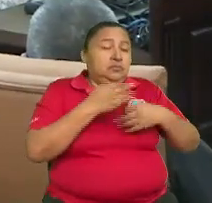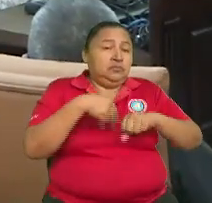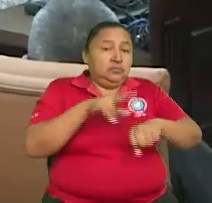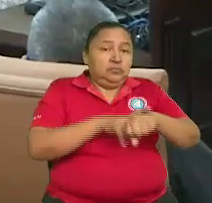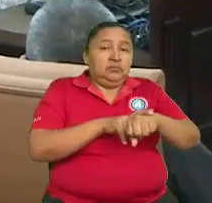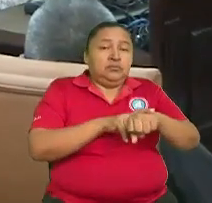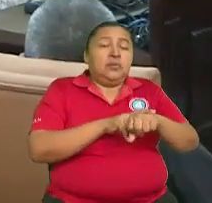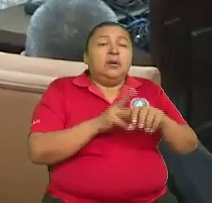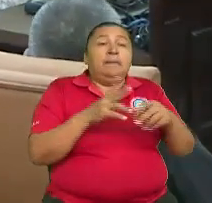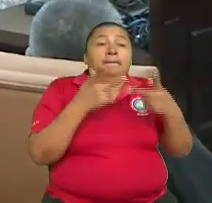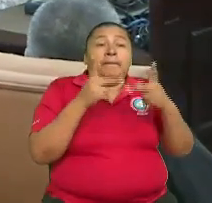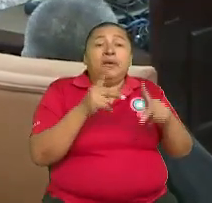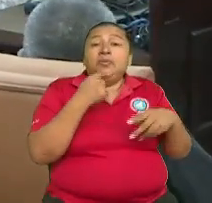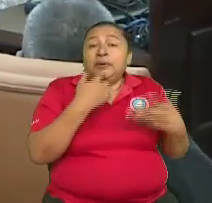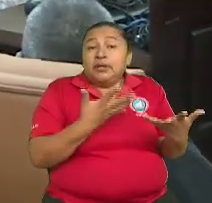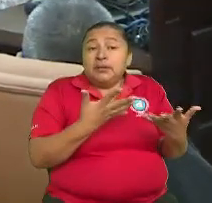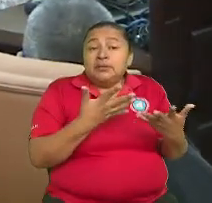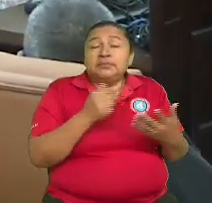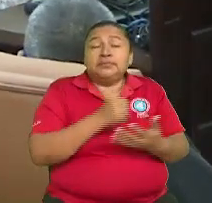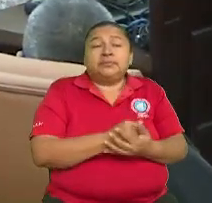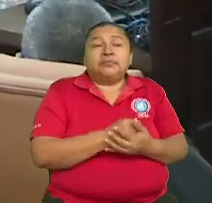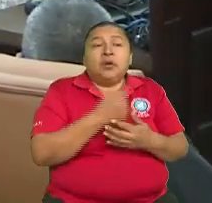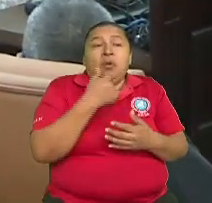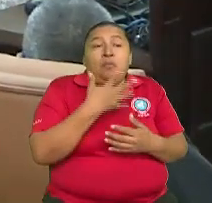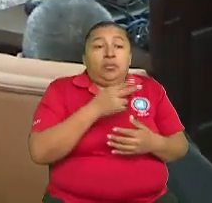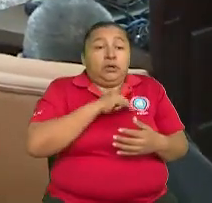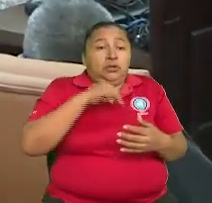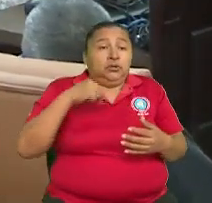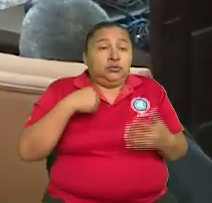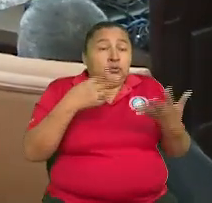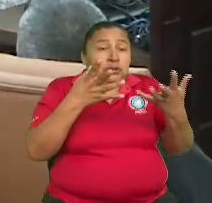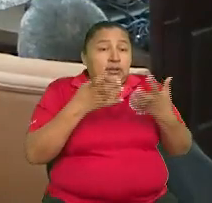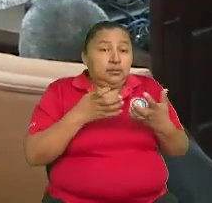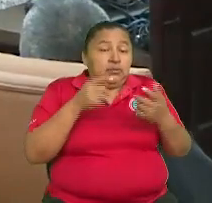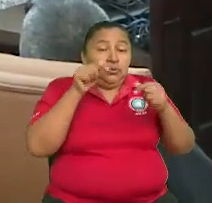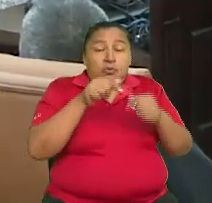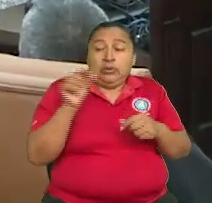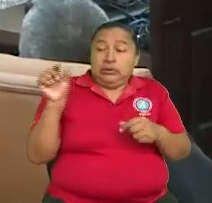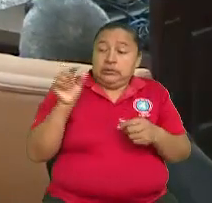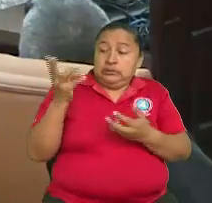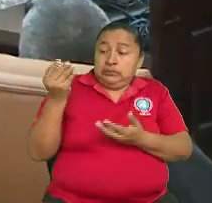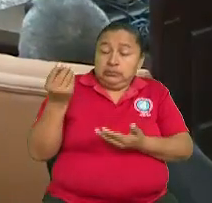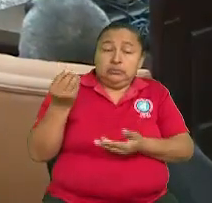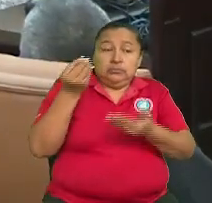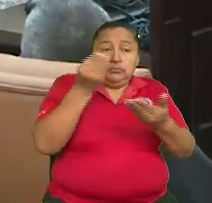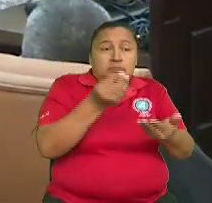Nacional. ¿Pero por qué? Porque nosotros queremos con estos recursos